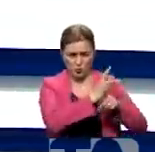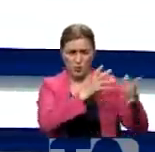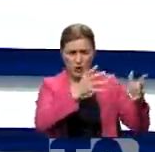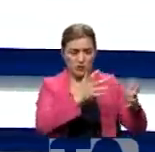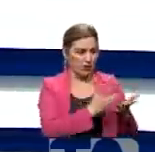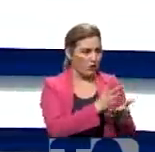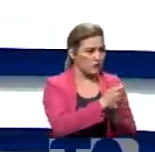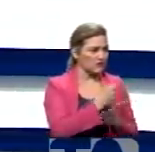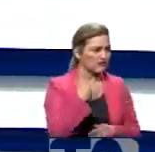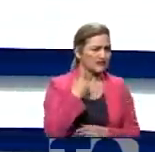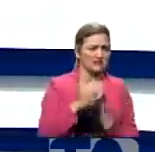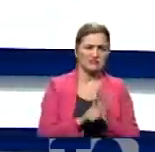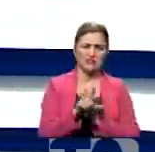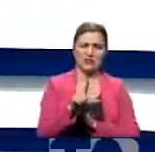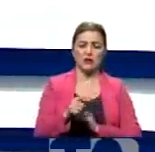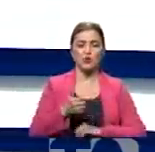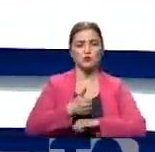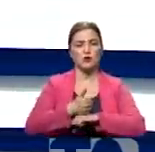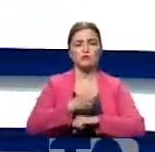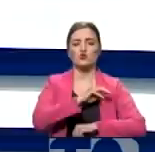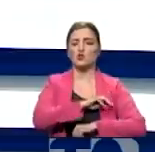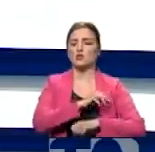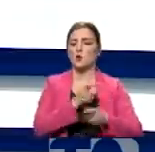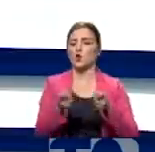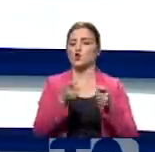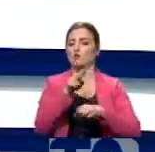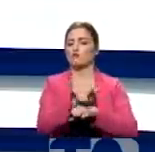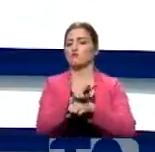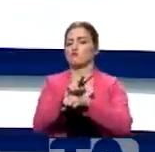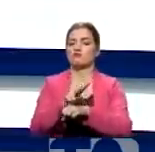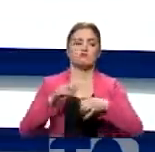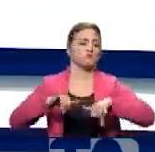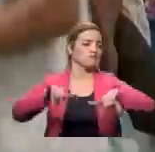autoridades municipales recalcan que los controles son permanentes.